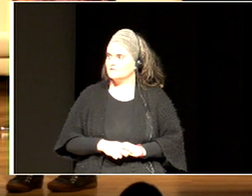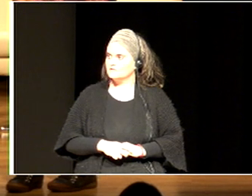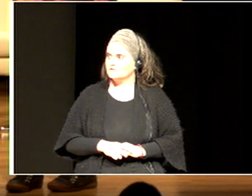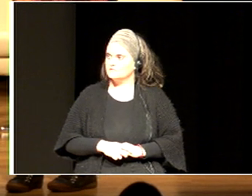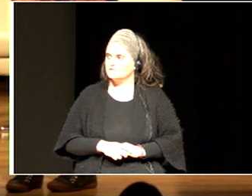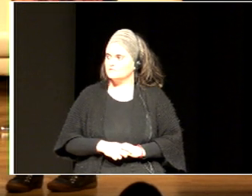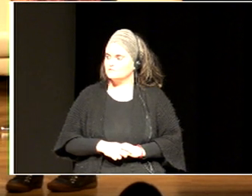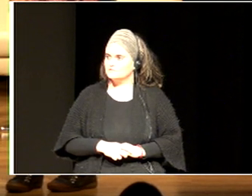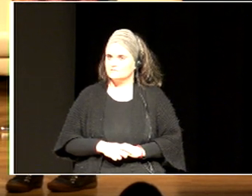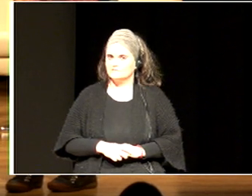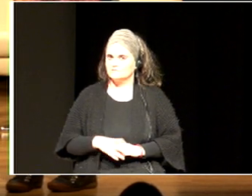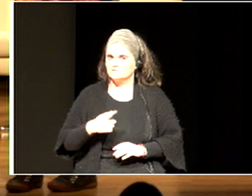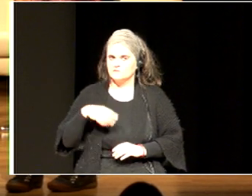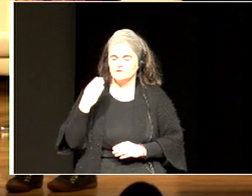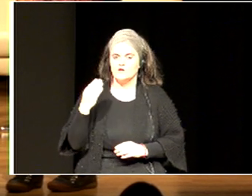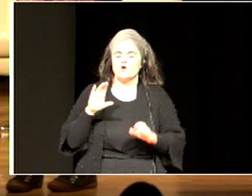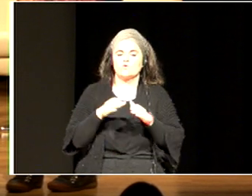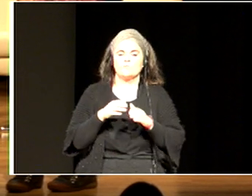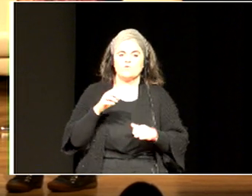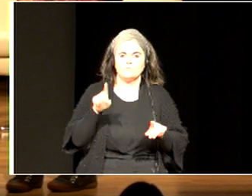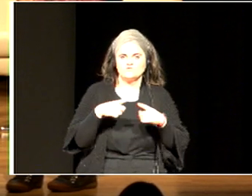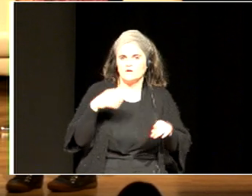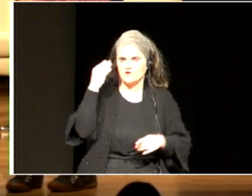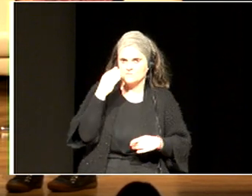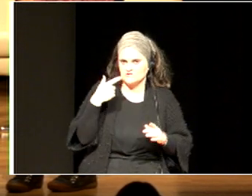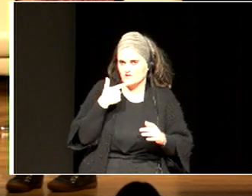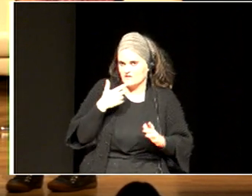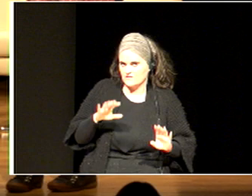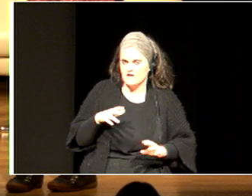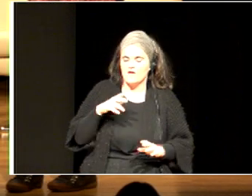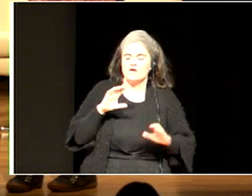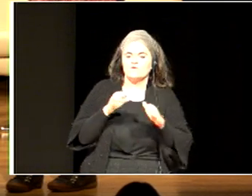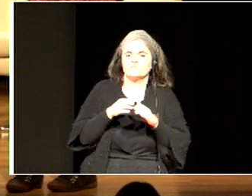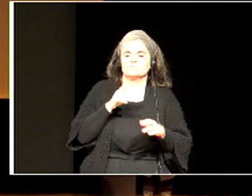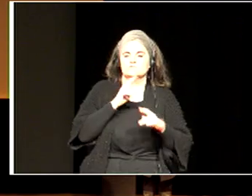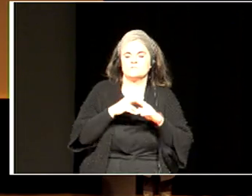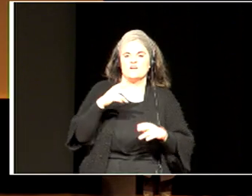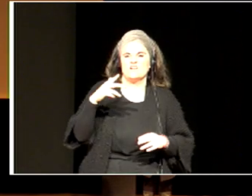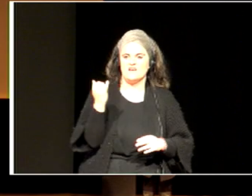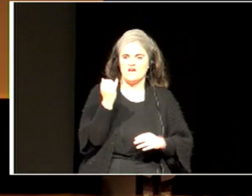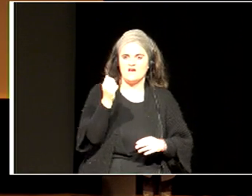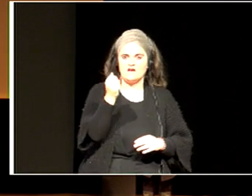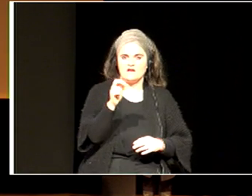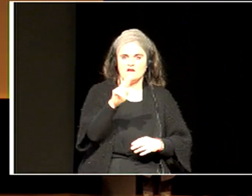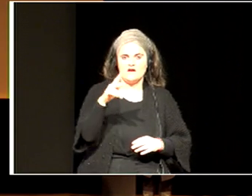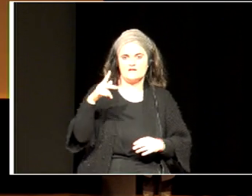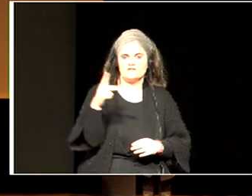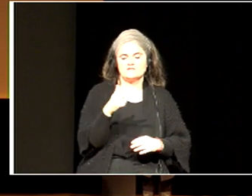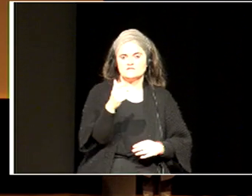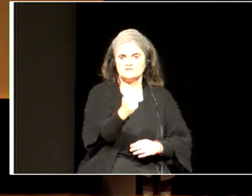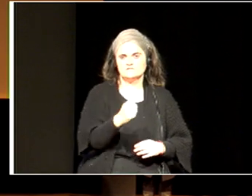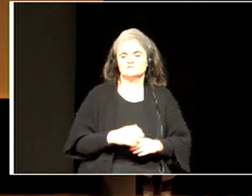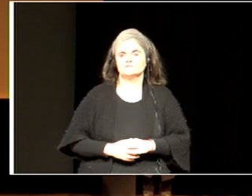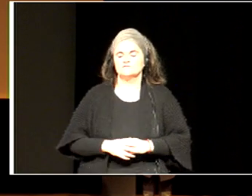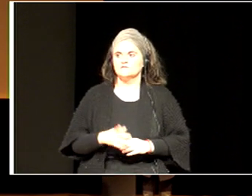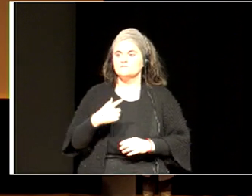no lo pensamos jarcha tampoco lo pensó yo creo s gente no es inclusivo esa gente sólo